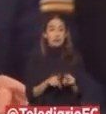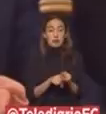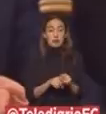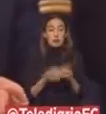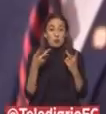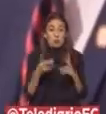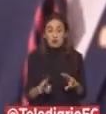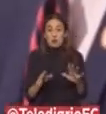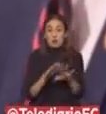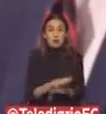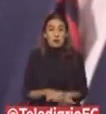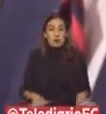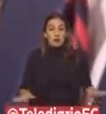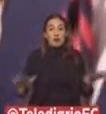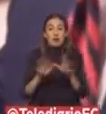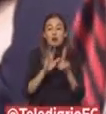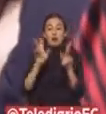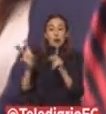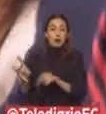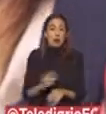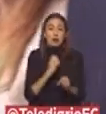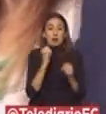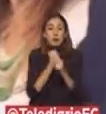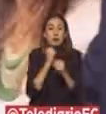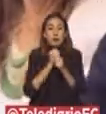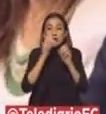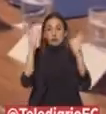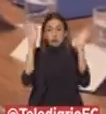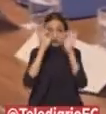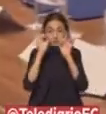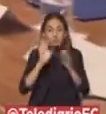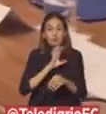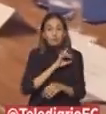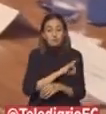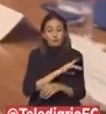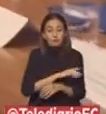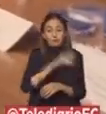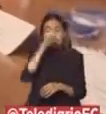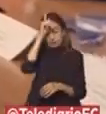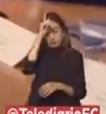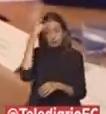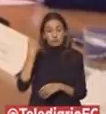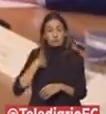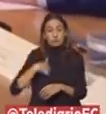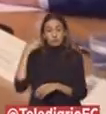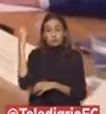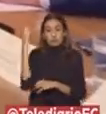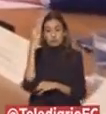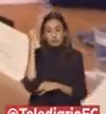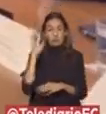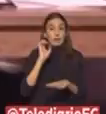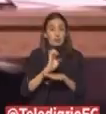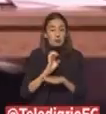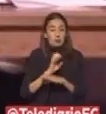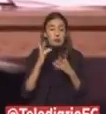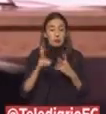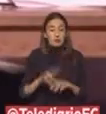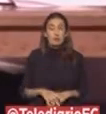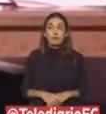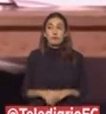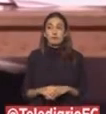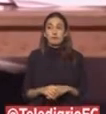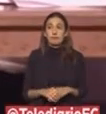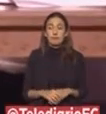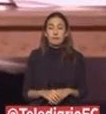este encuentro bilateral se anunció un plan de trabajo energético conjunto entre chile perú argentina colombia y ecuador así que